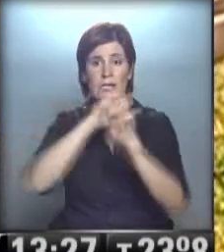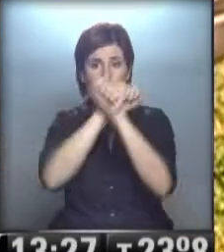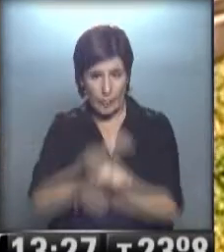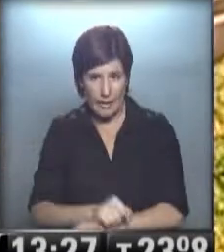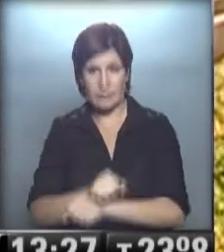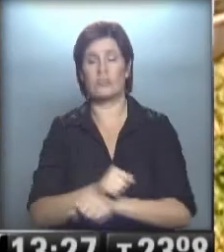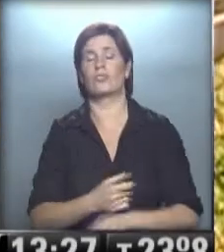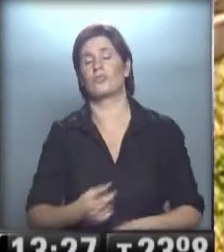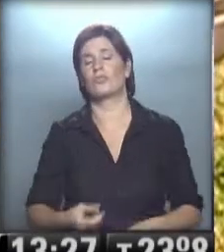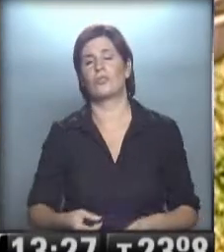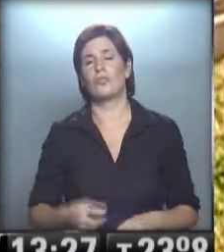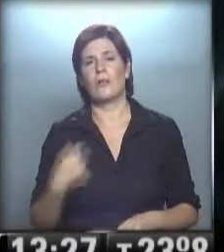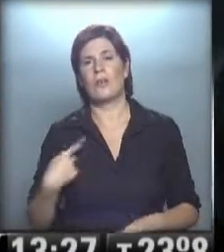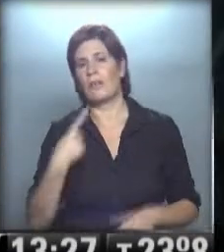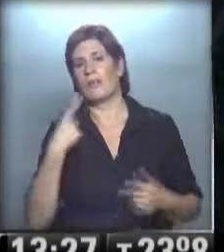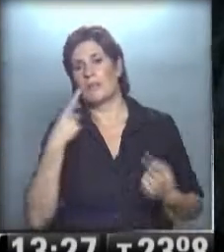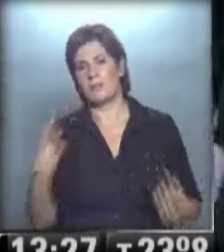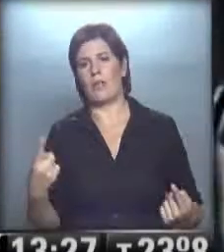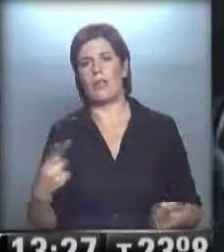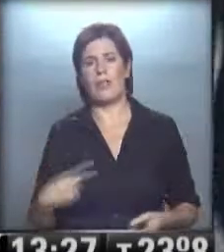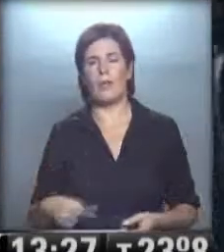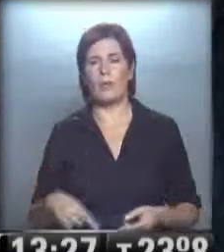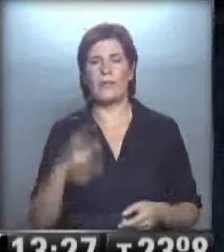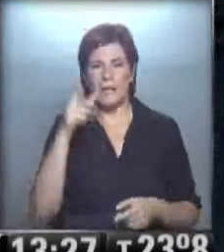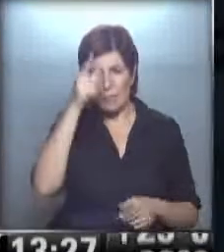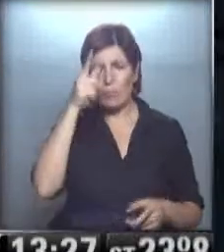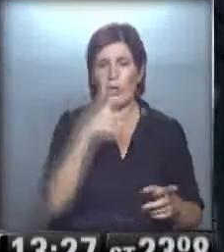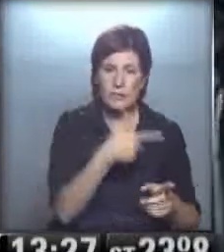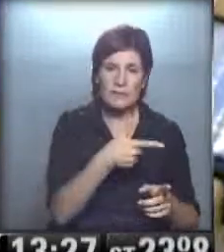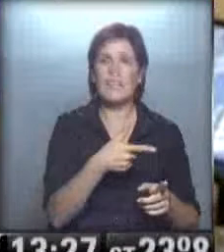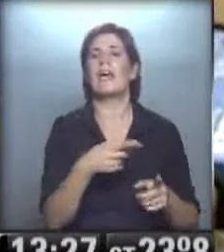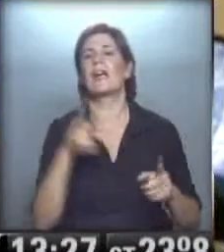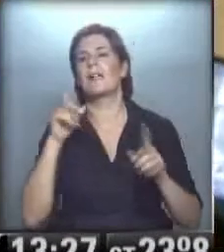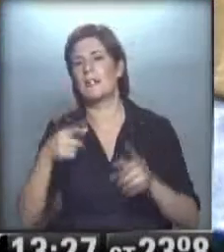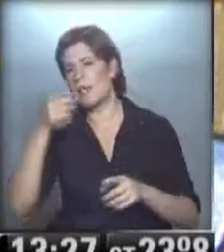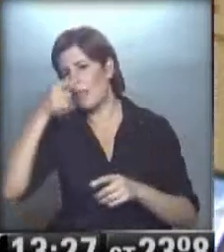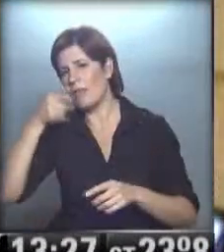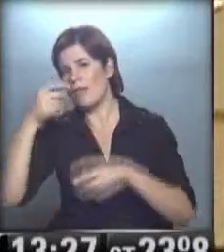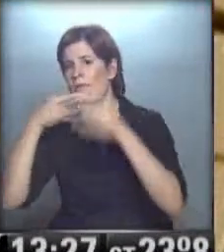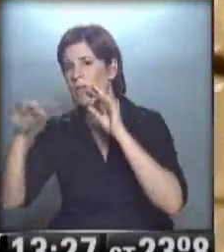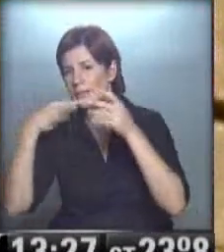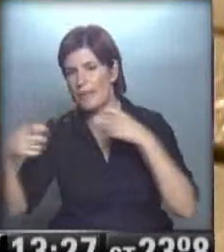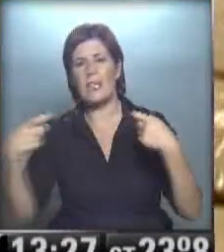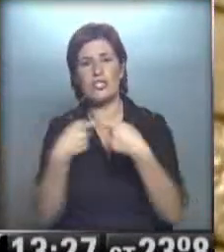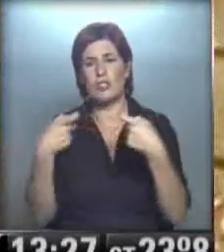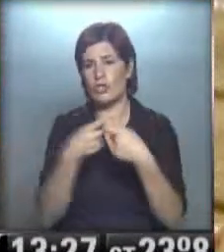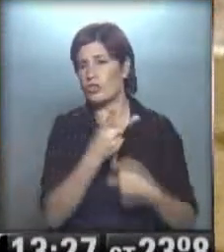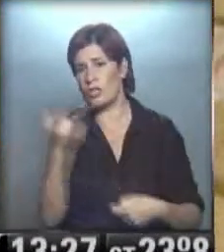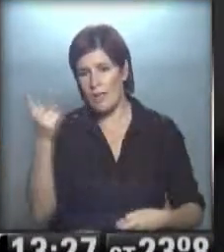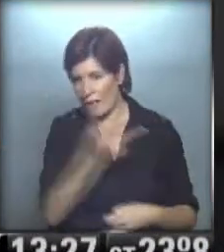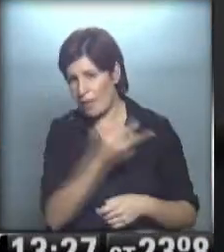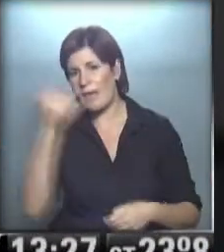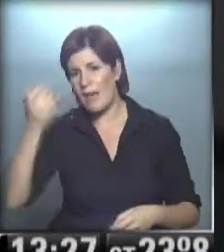objetivamente se ha observado connivencia de las fuerzas de seguridad con el narcotráfico de acuerdo obviamente